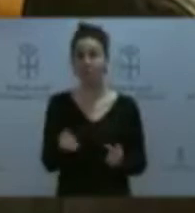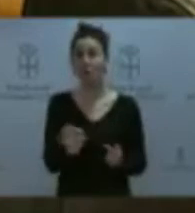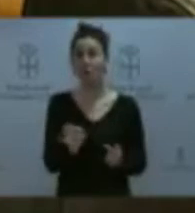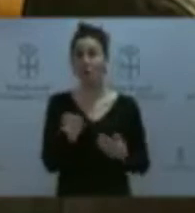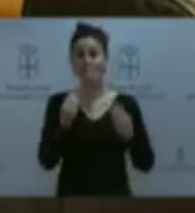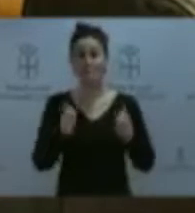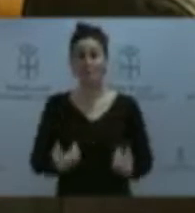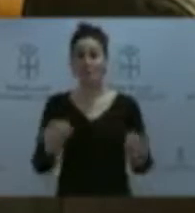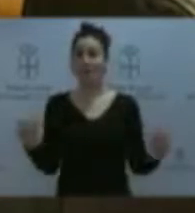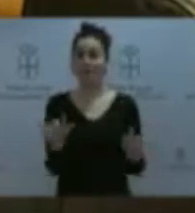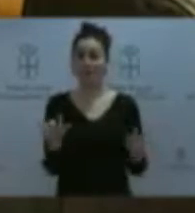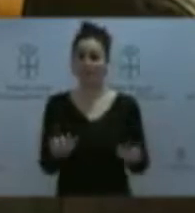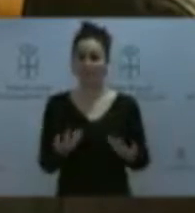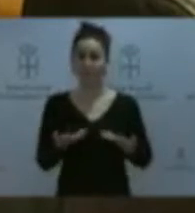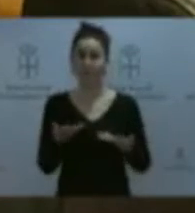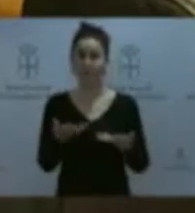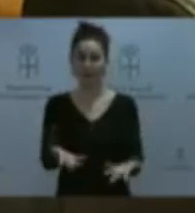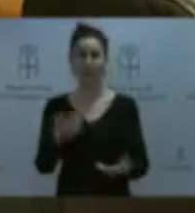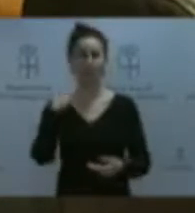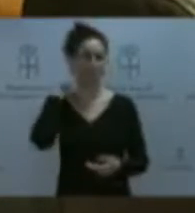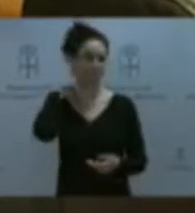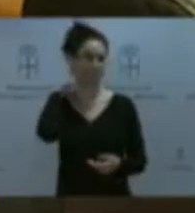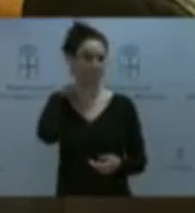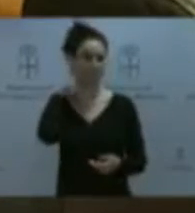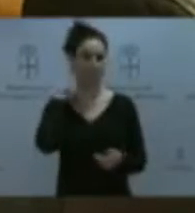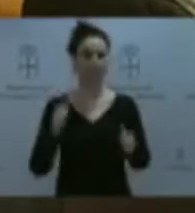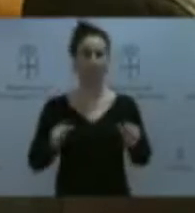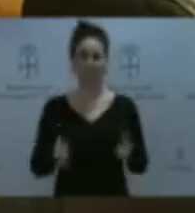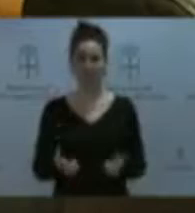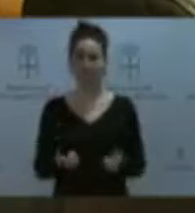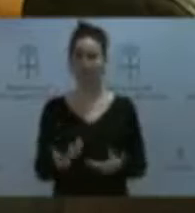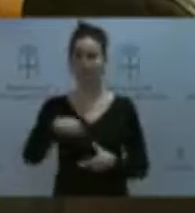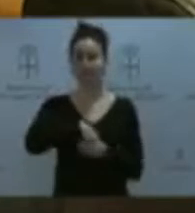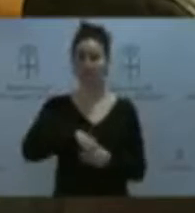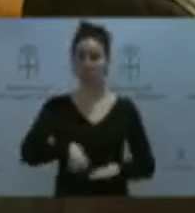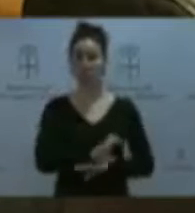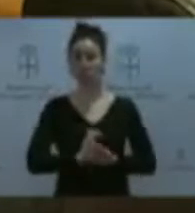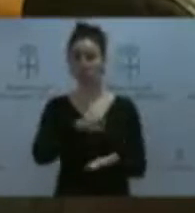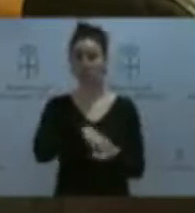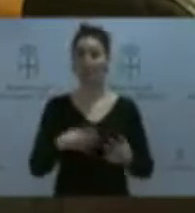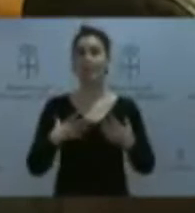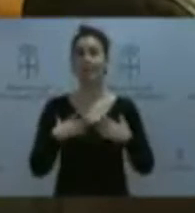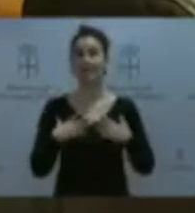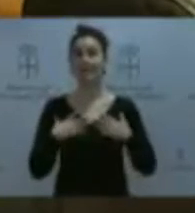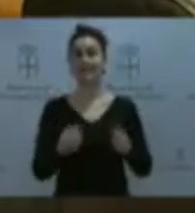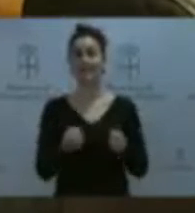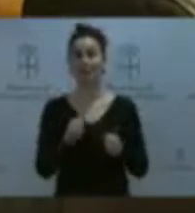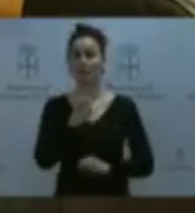de iniciativas dentro de la Consellería de Sanidad, el organismo o la estructura